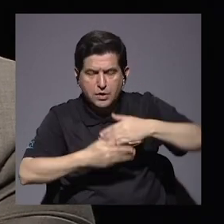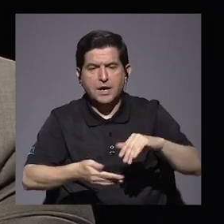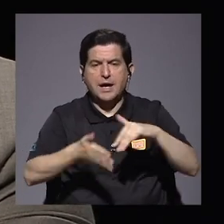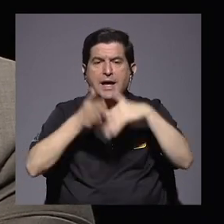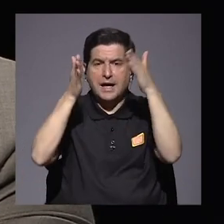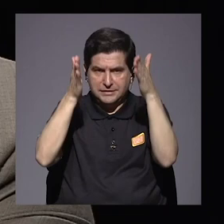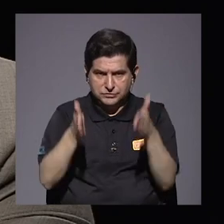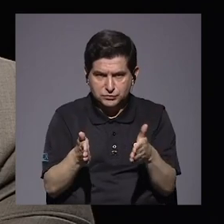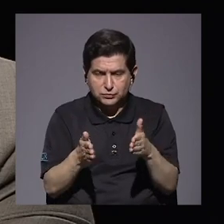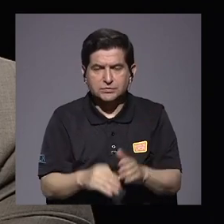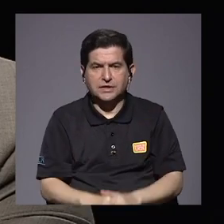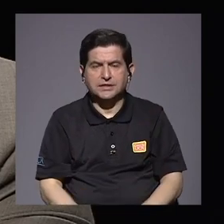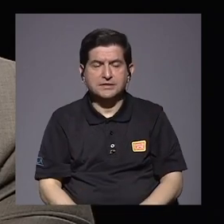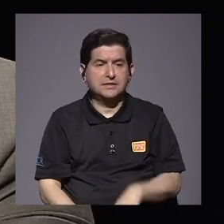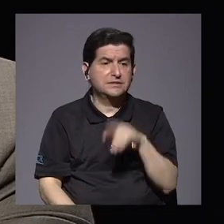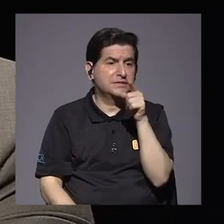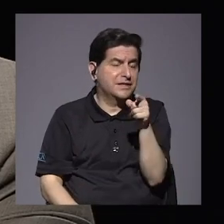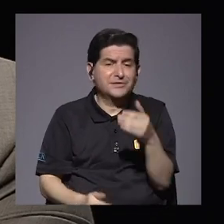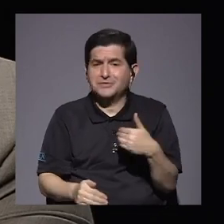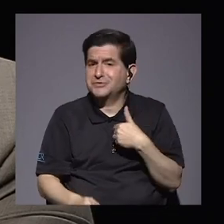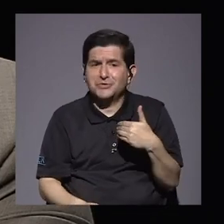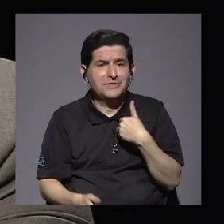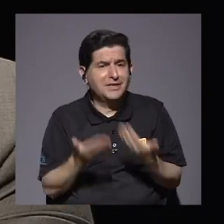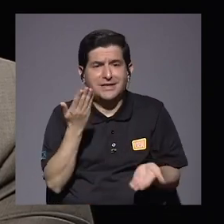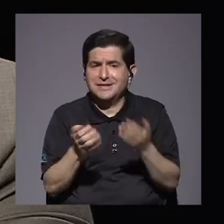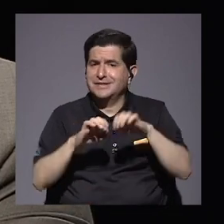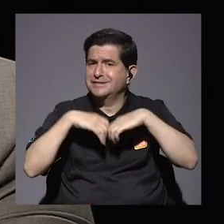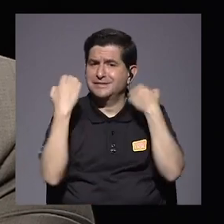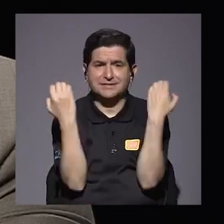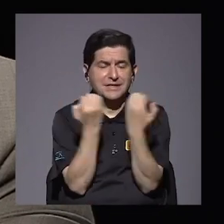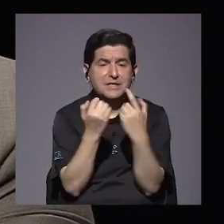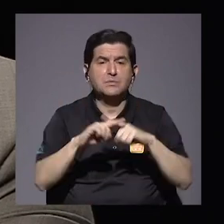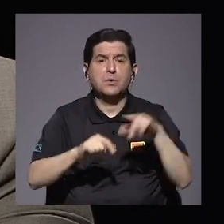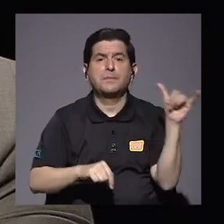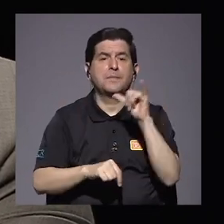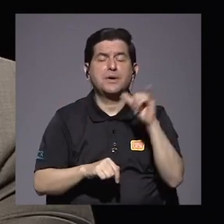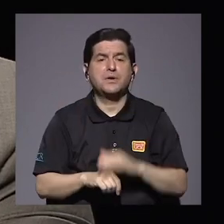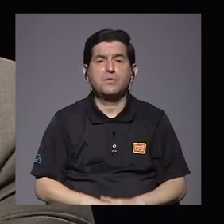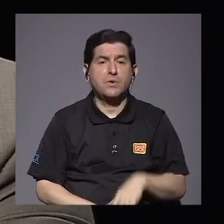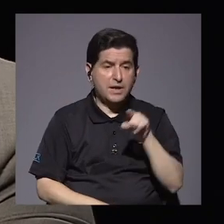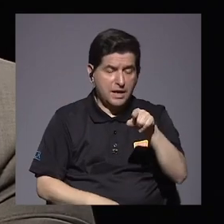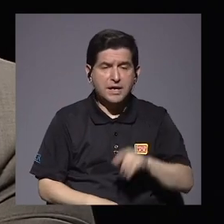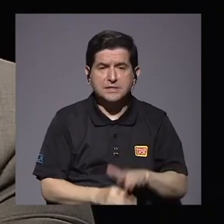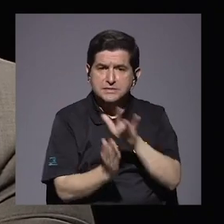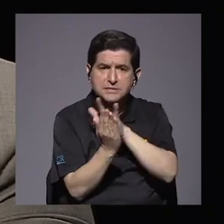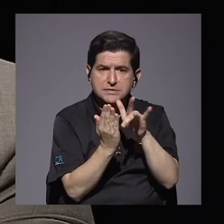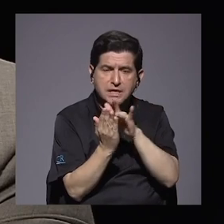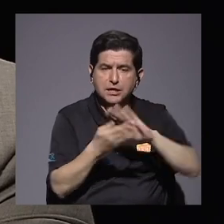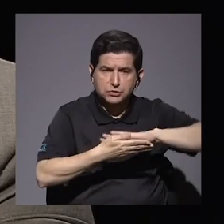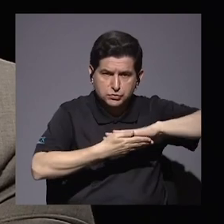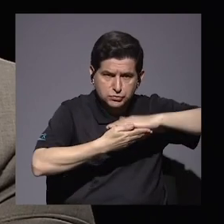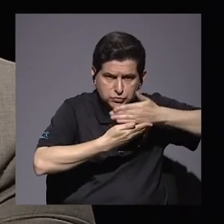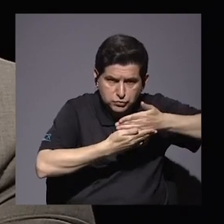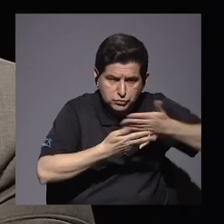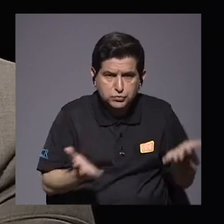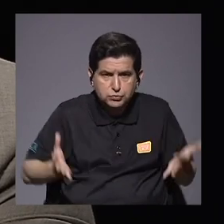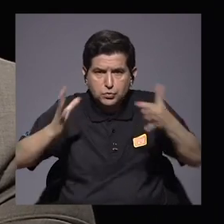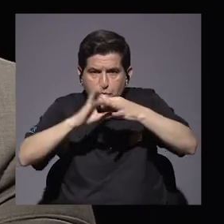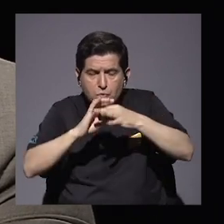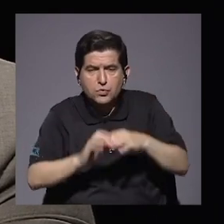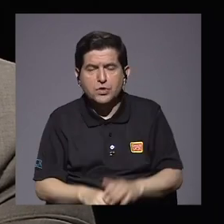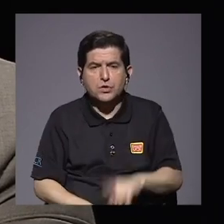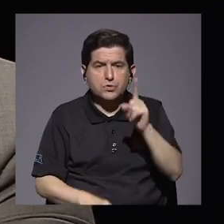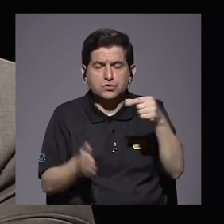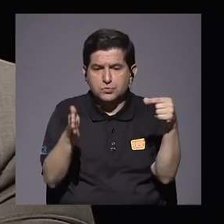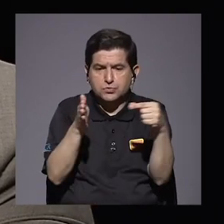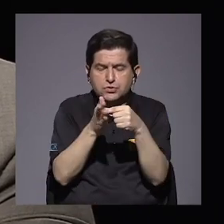a estudiantes que no cuentan con equipos, pero también esos computadores o esas tabletas van de la mano con un